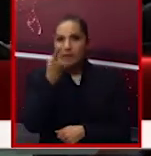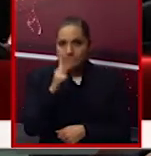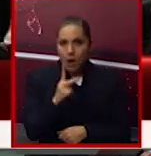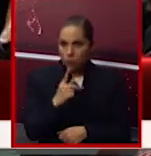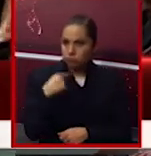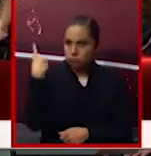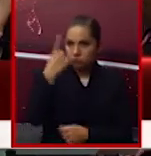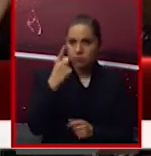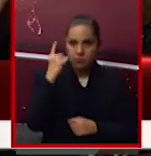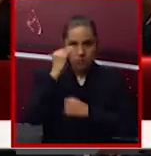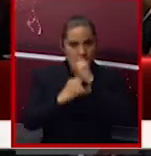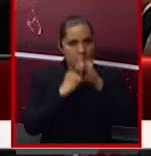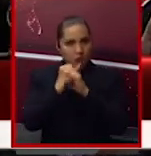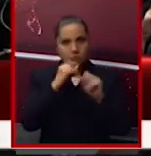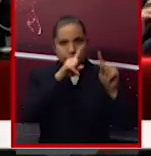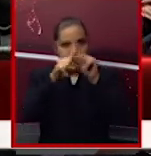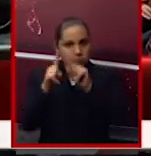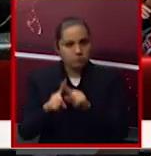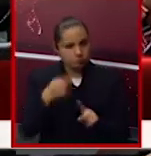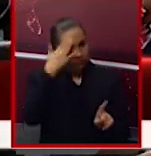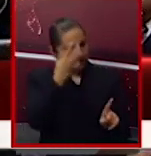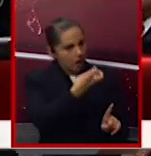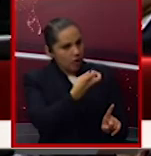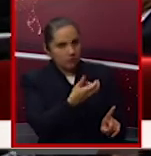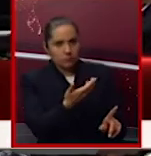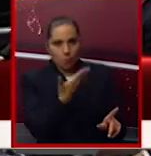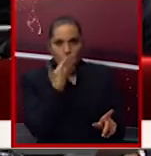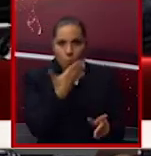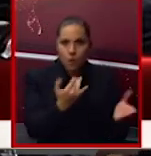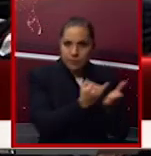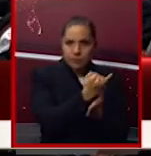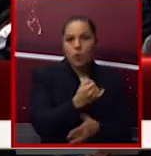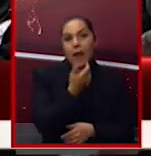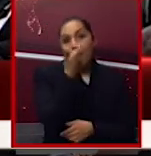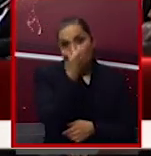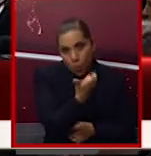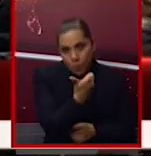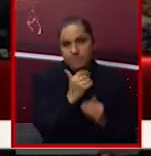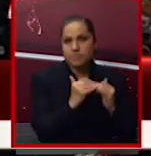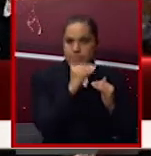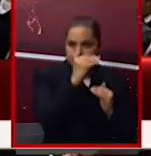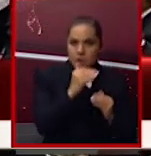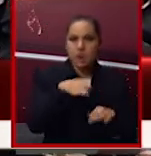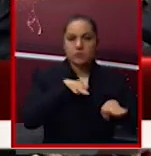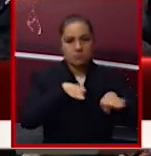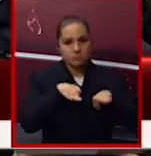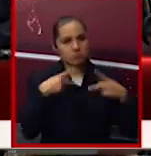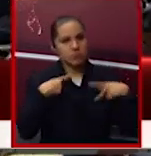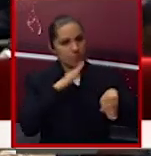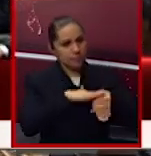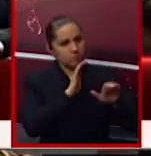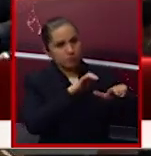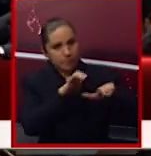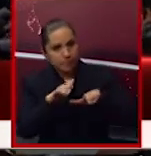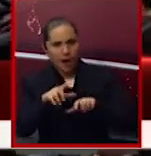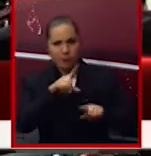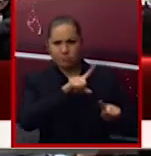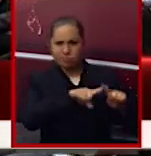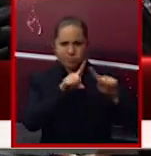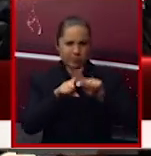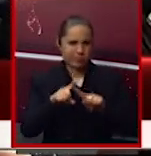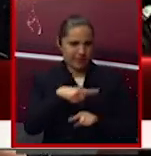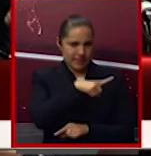de los analistas internacionales, haciendo crecer la economía, los empleos y el desarrollo, finalizó la senadora. Impulsan